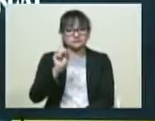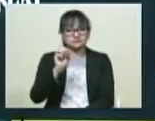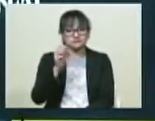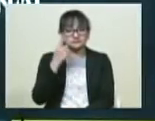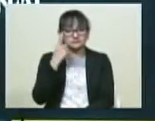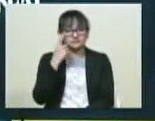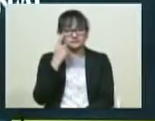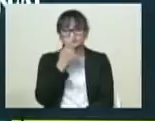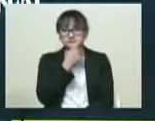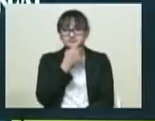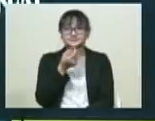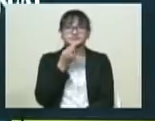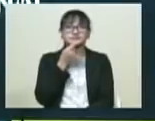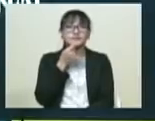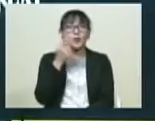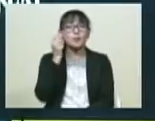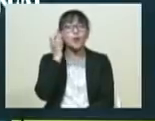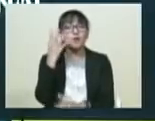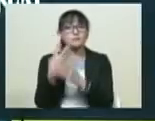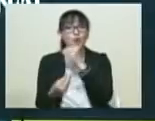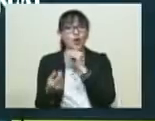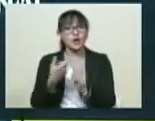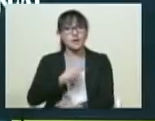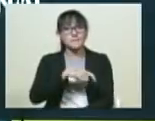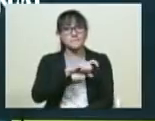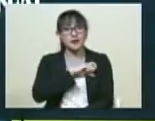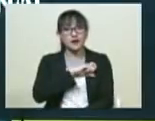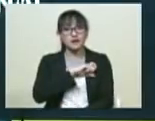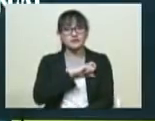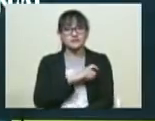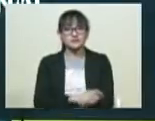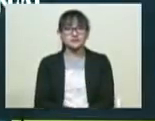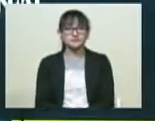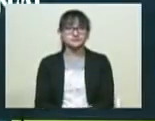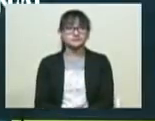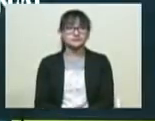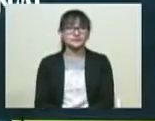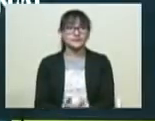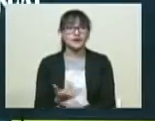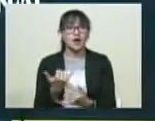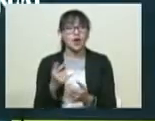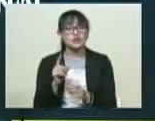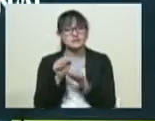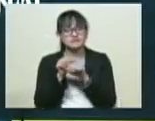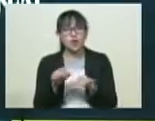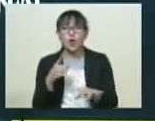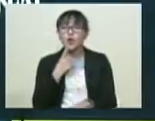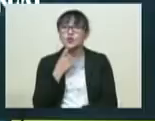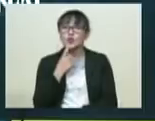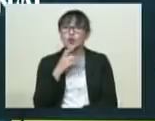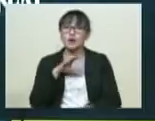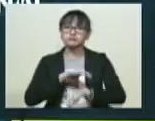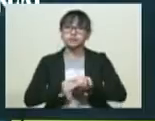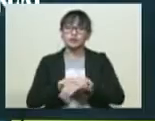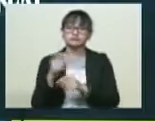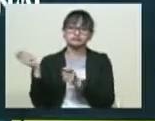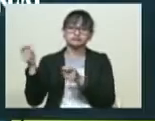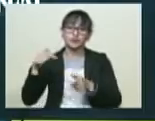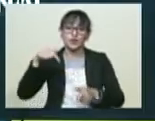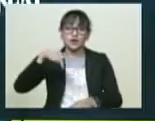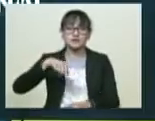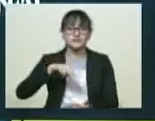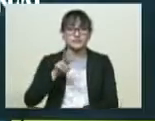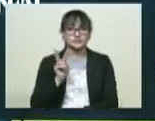prófuga en España. Estamos librando en estos momentos orden de difusión roja para su captura